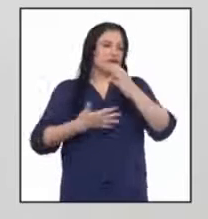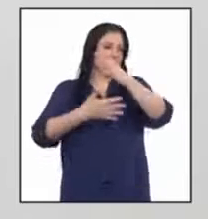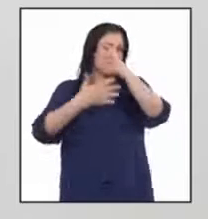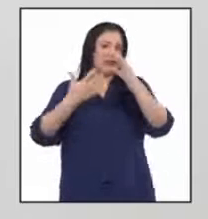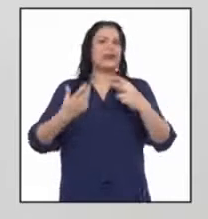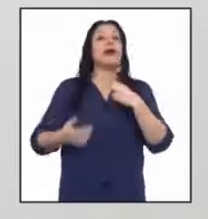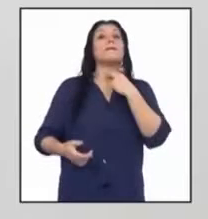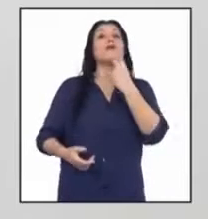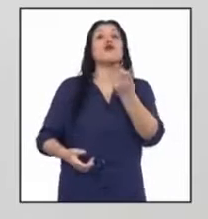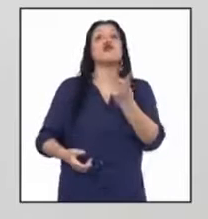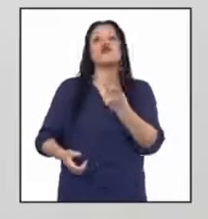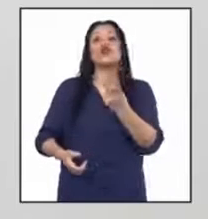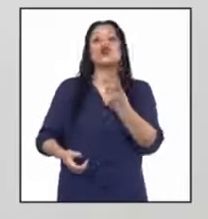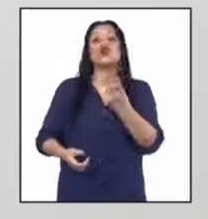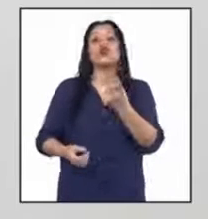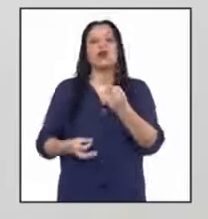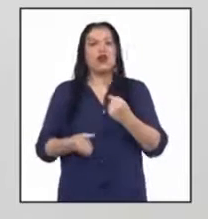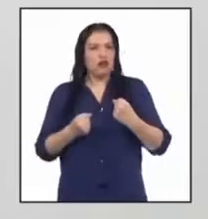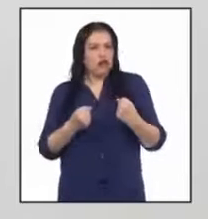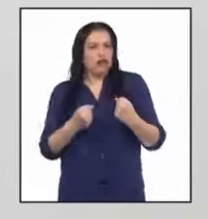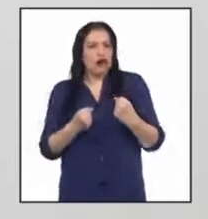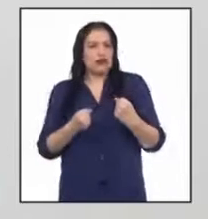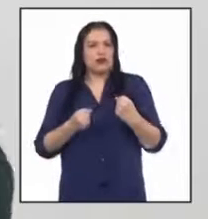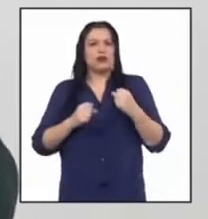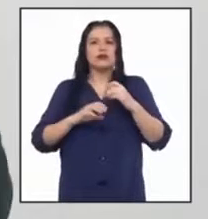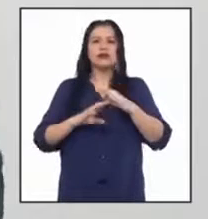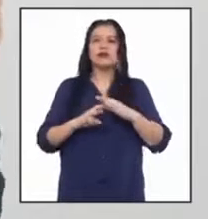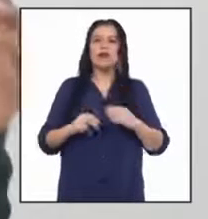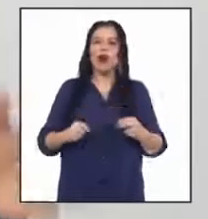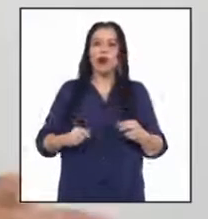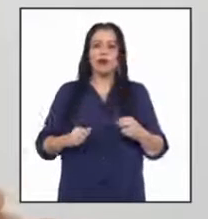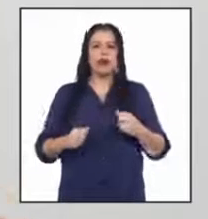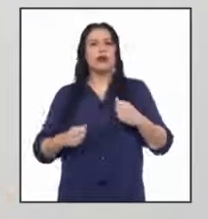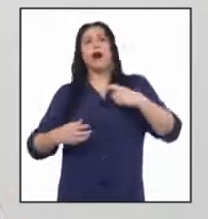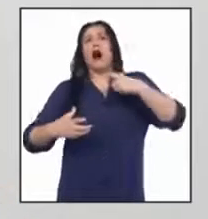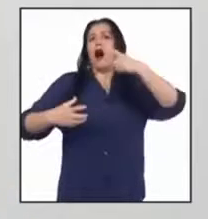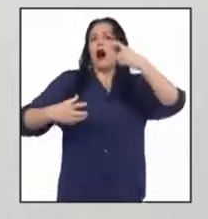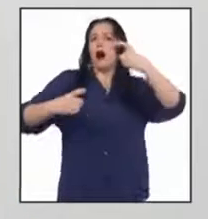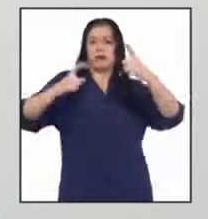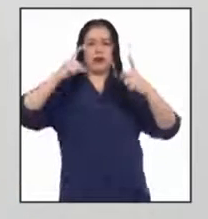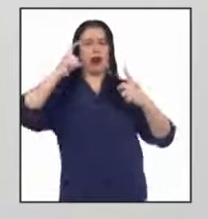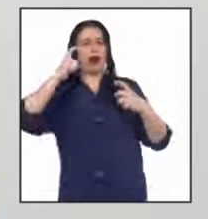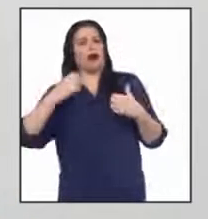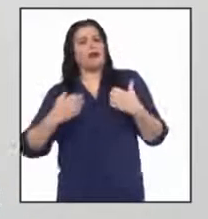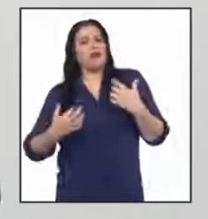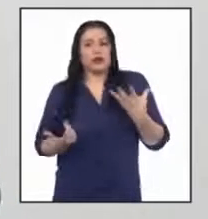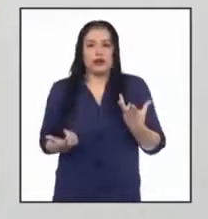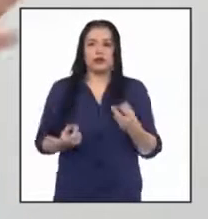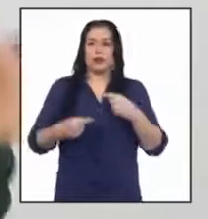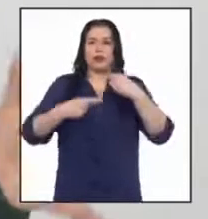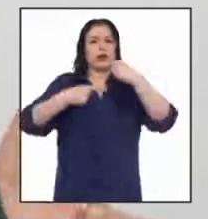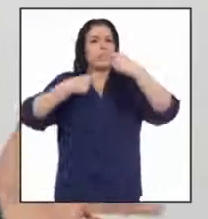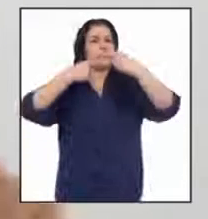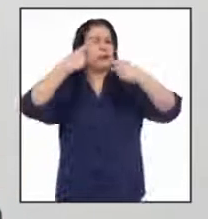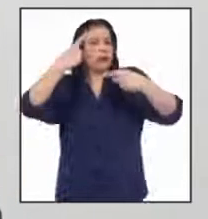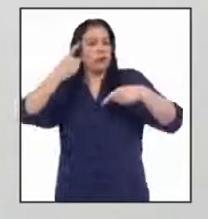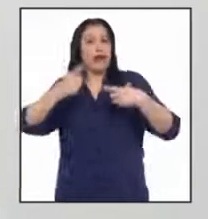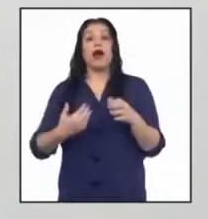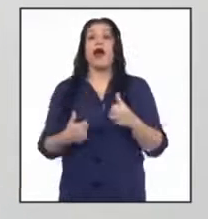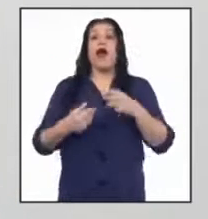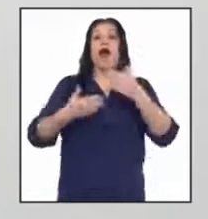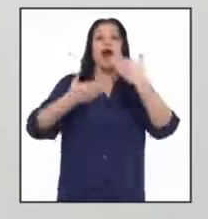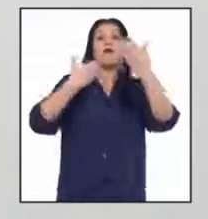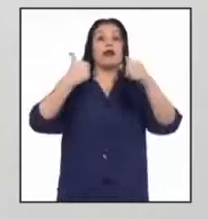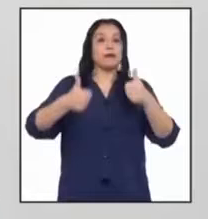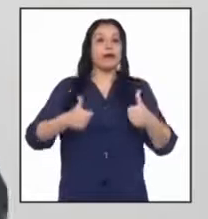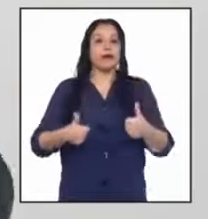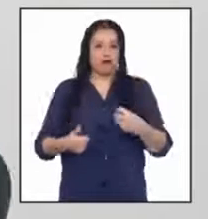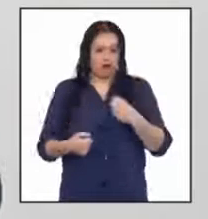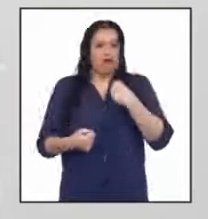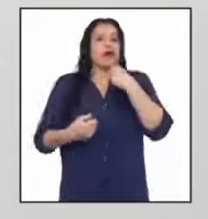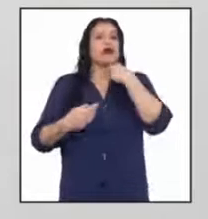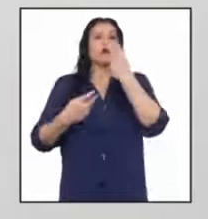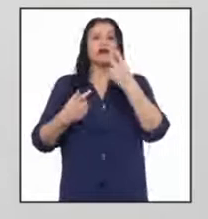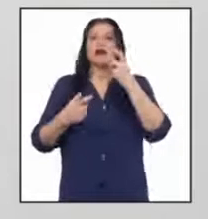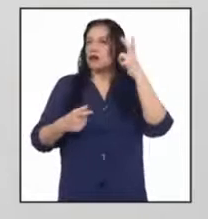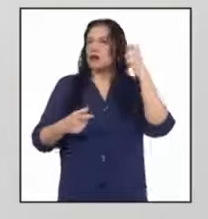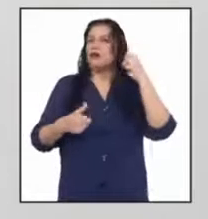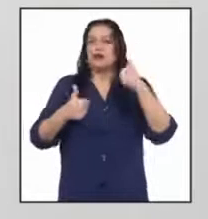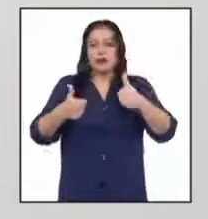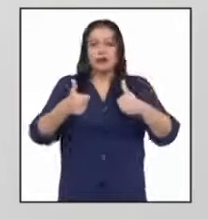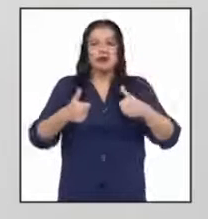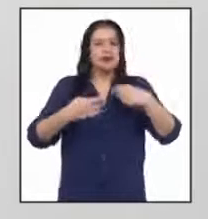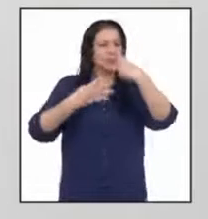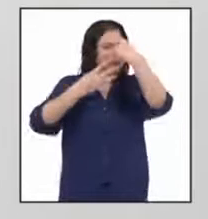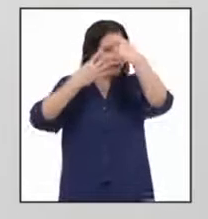voz, como tono, intensidad, entonación, fluidez, dicción, volumen, entre